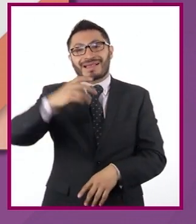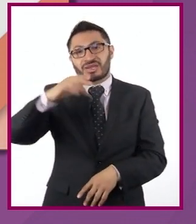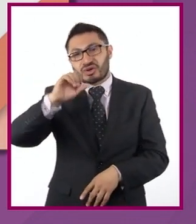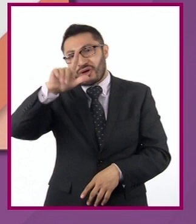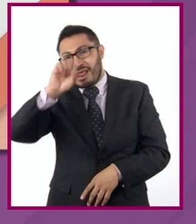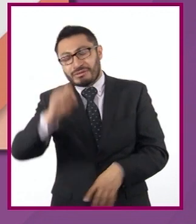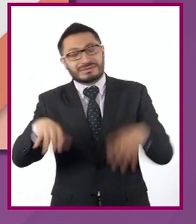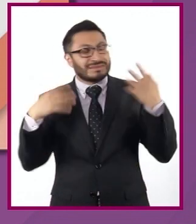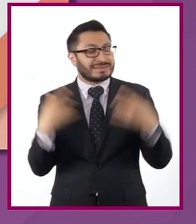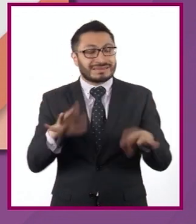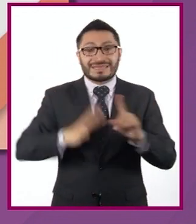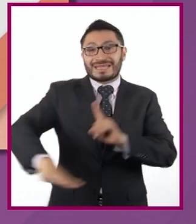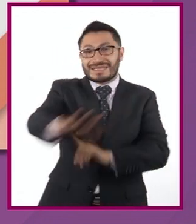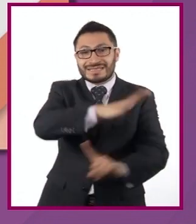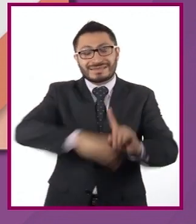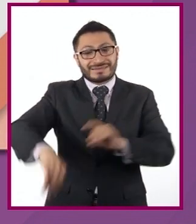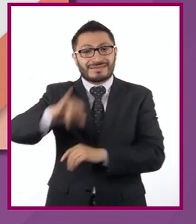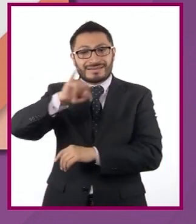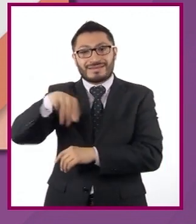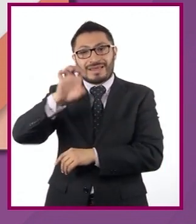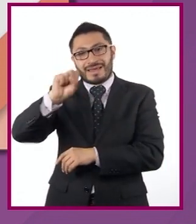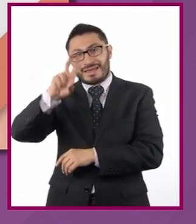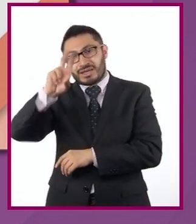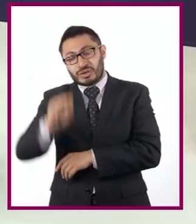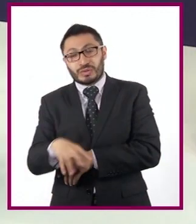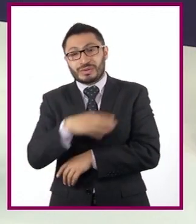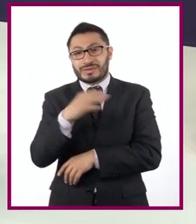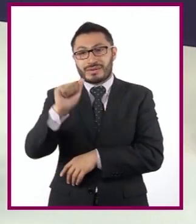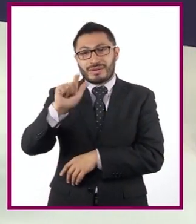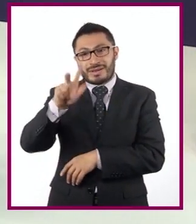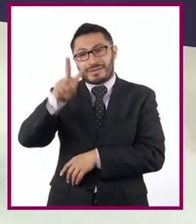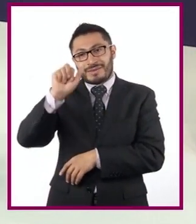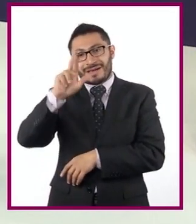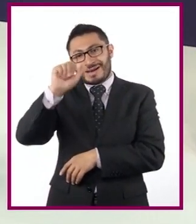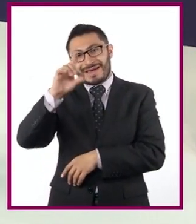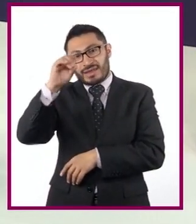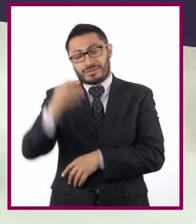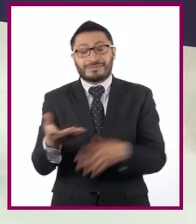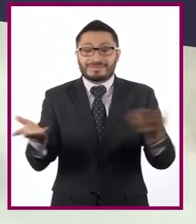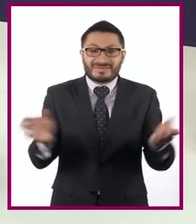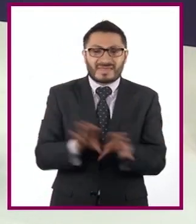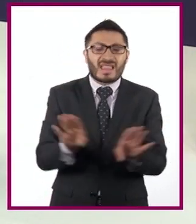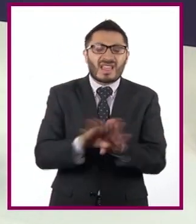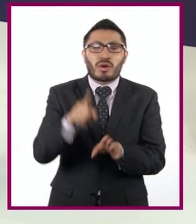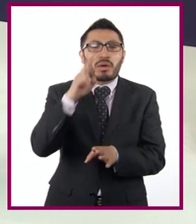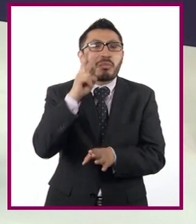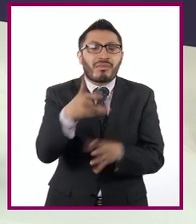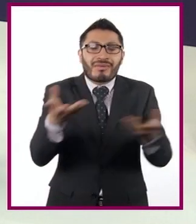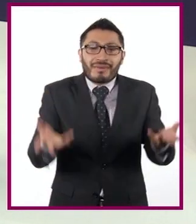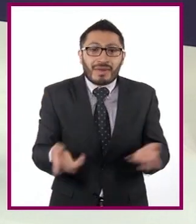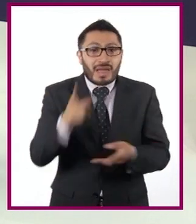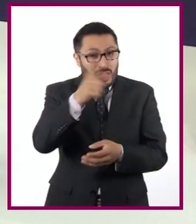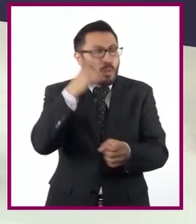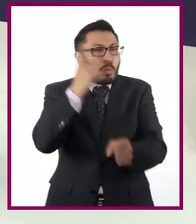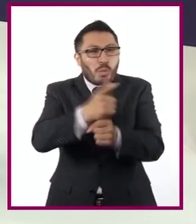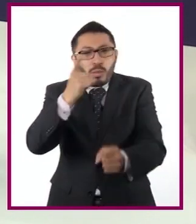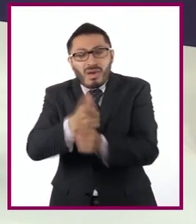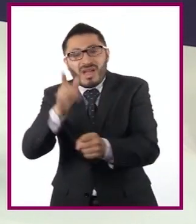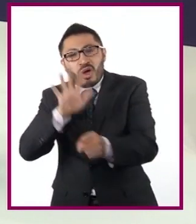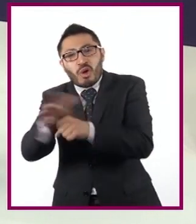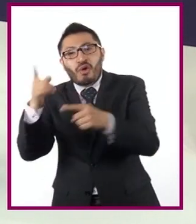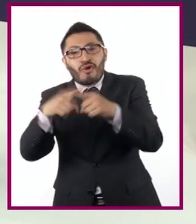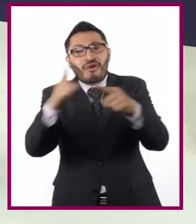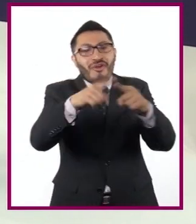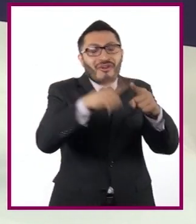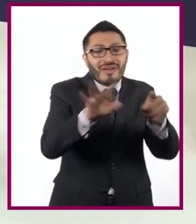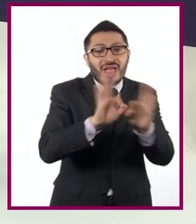rumbo. Jesús Alvarado. Bien, ¿cómo les fue? ¿Notaron las diferencias